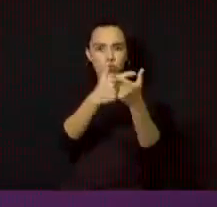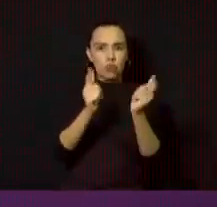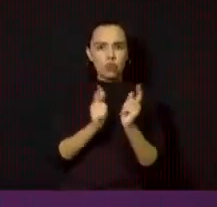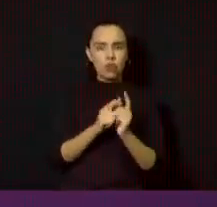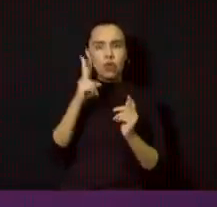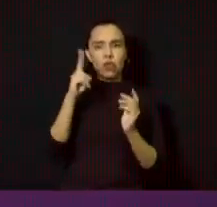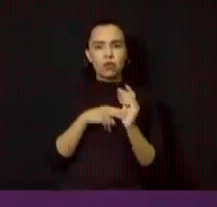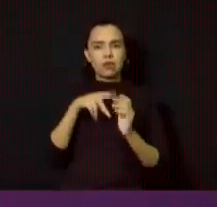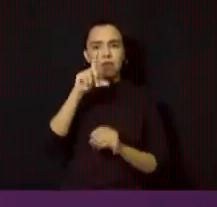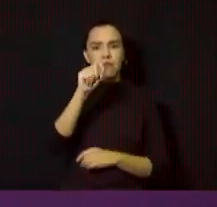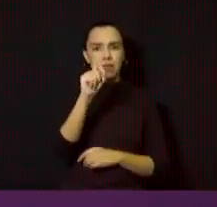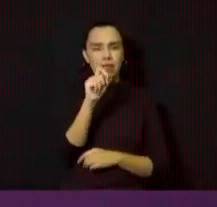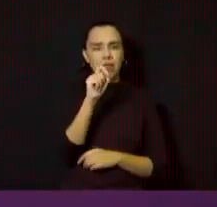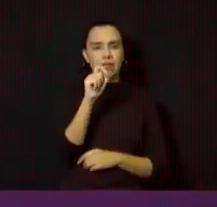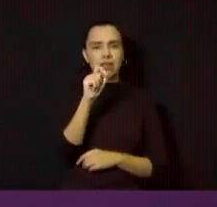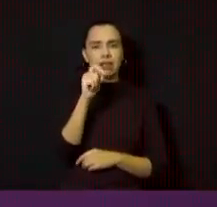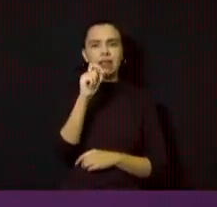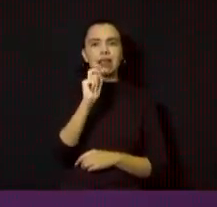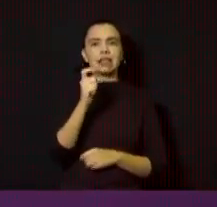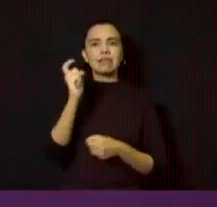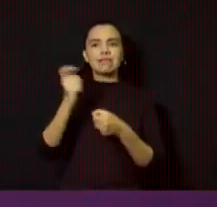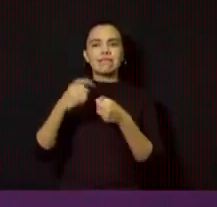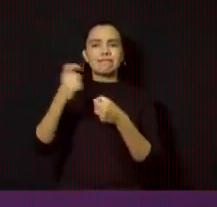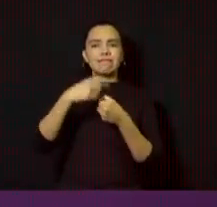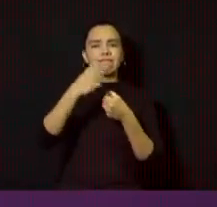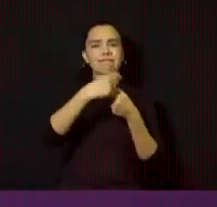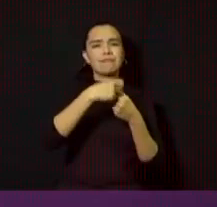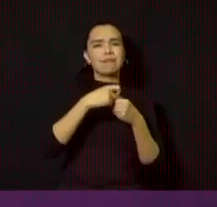2020, Jacinto, afilió a